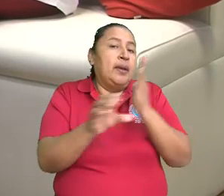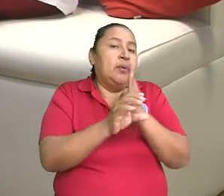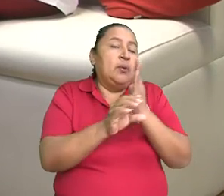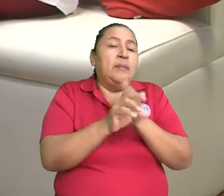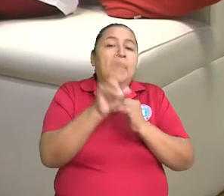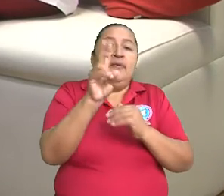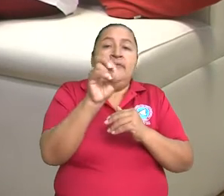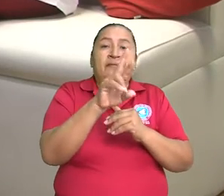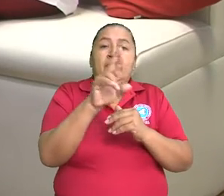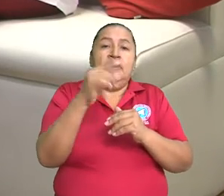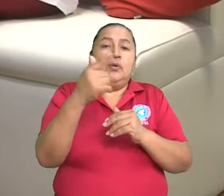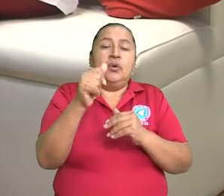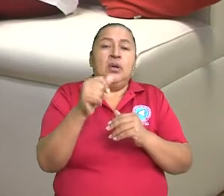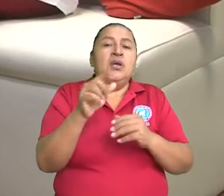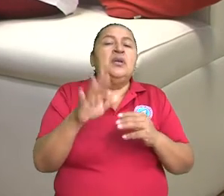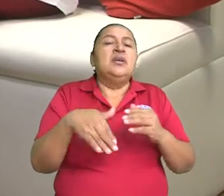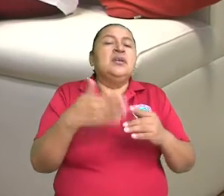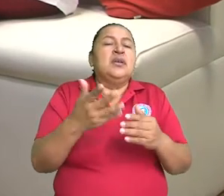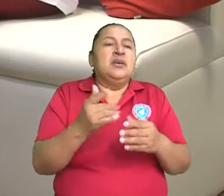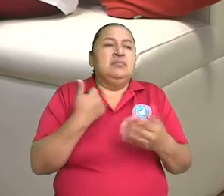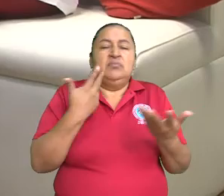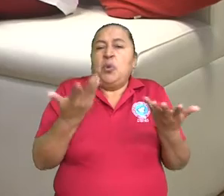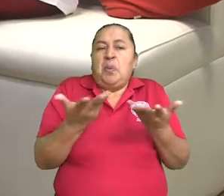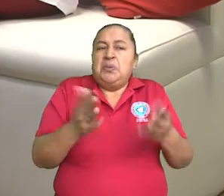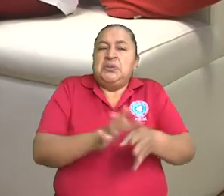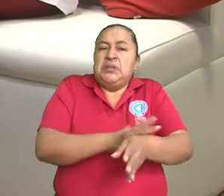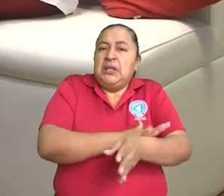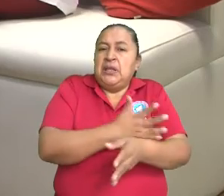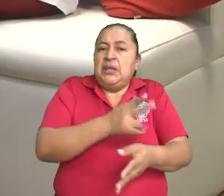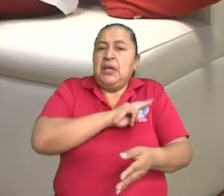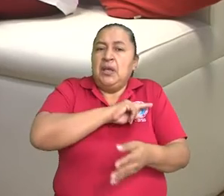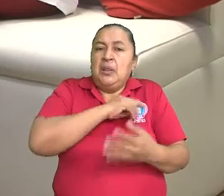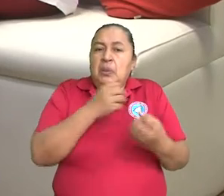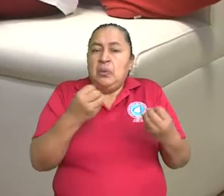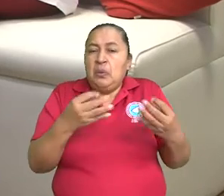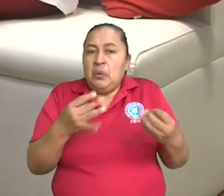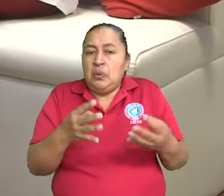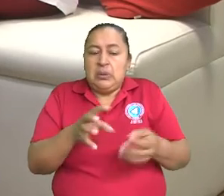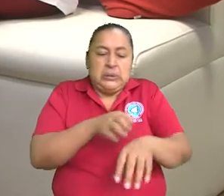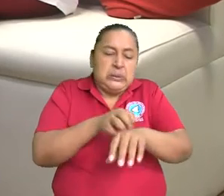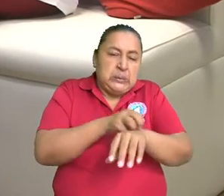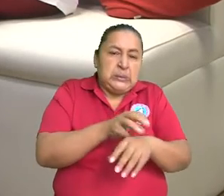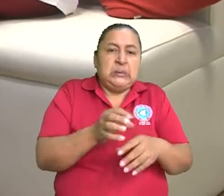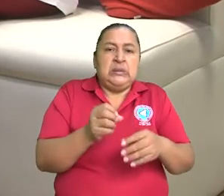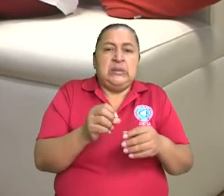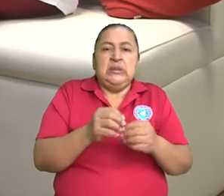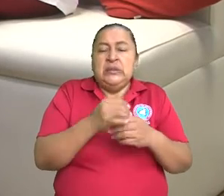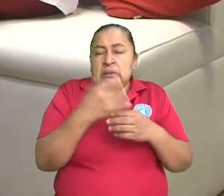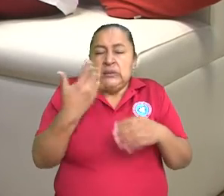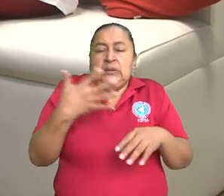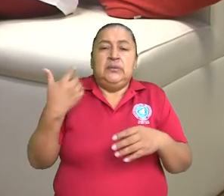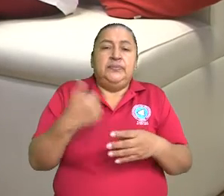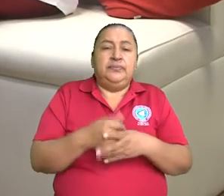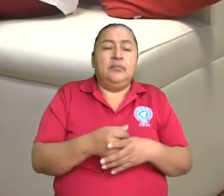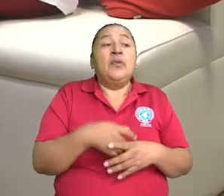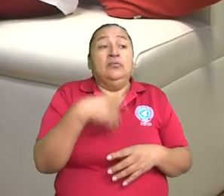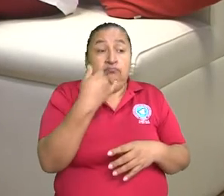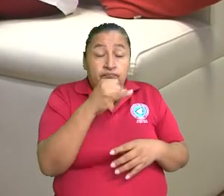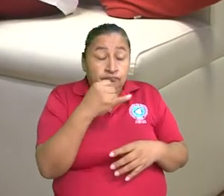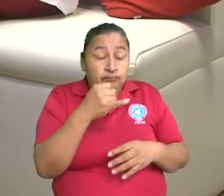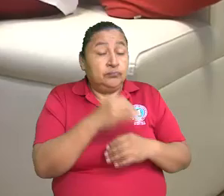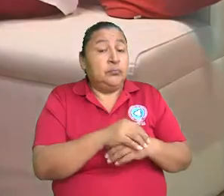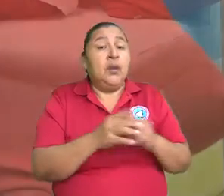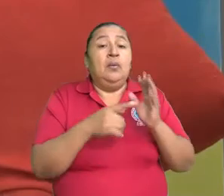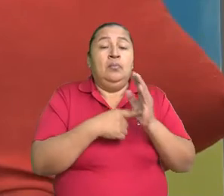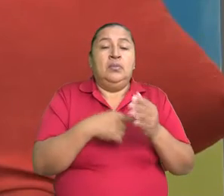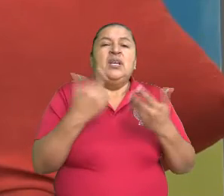la verruga, ¿cuáles son los síntomas, doctora? ¿Hay síntomas? ¿Hay dolor? ¿Hay picazón? ¿Hay ardor? Claro que sí. Los